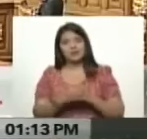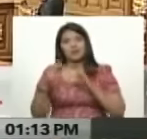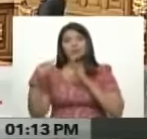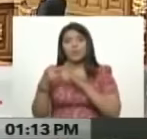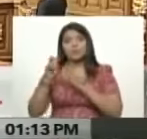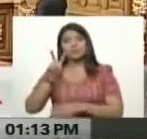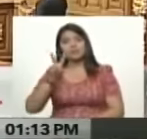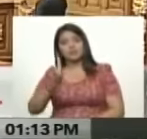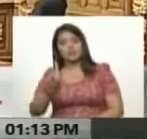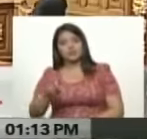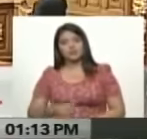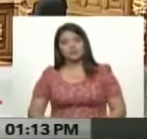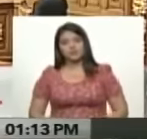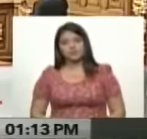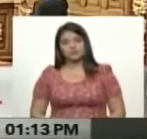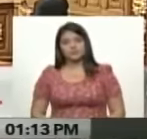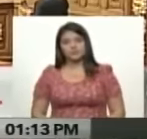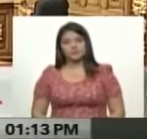2016-2021.